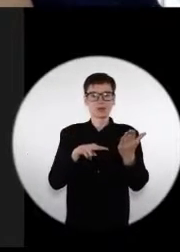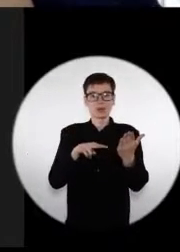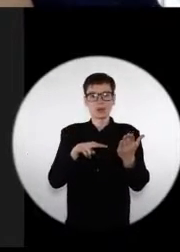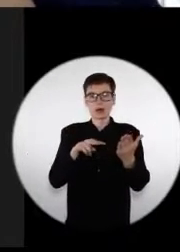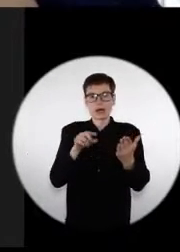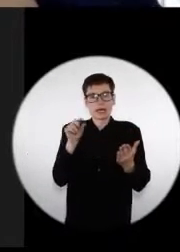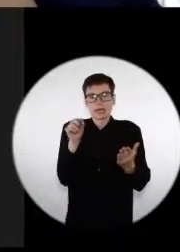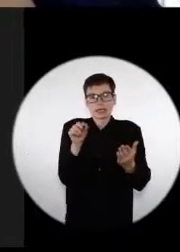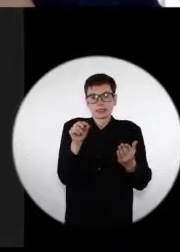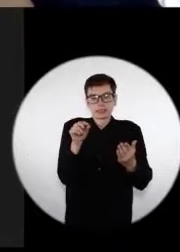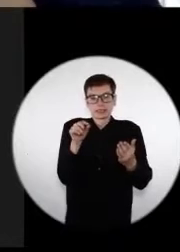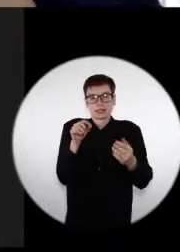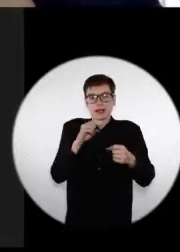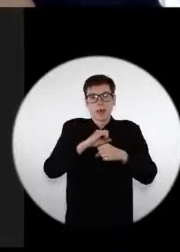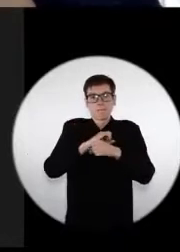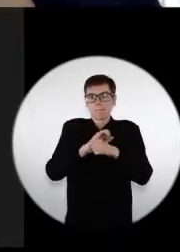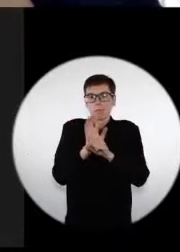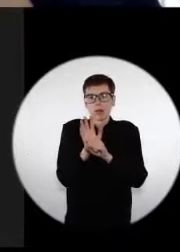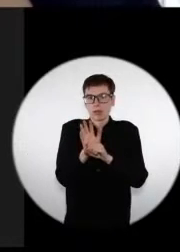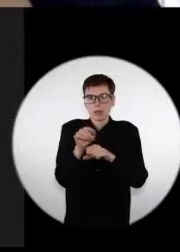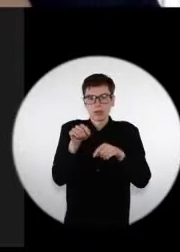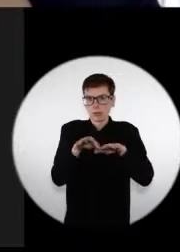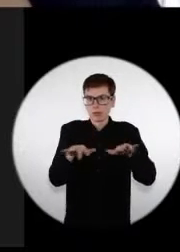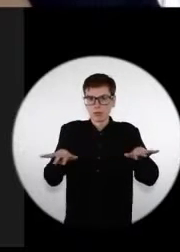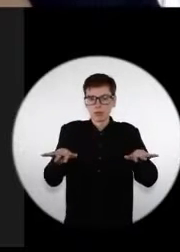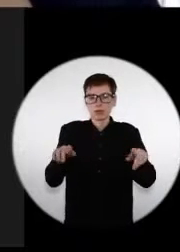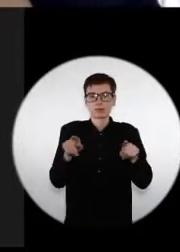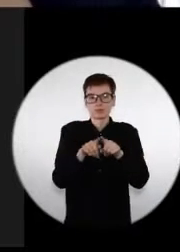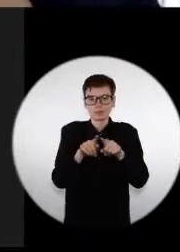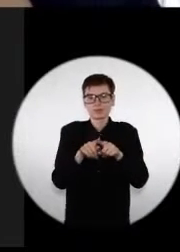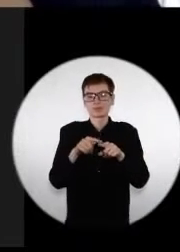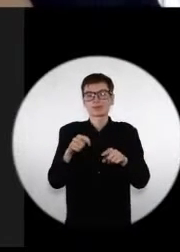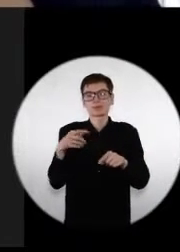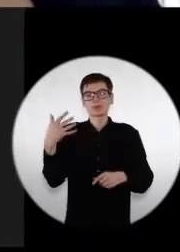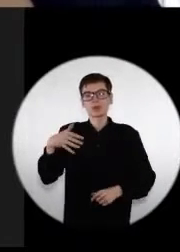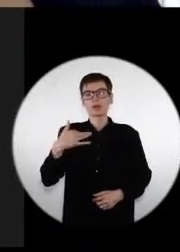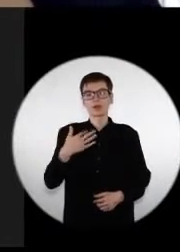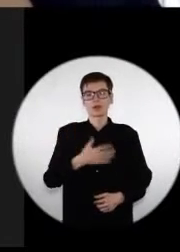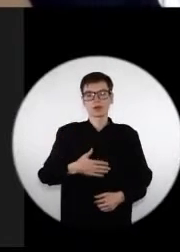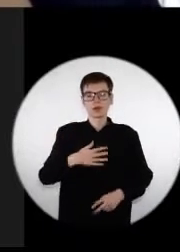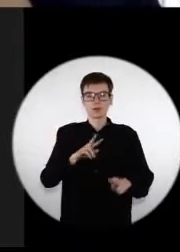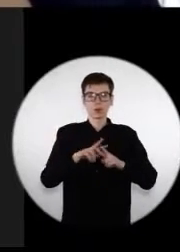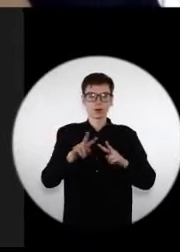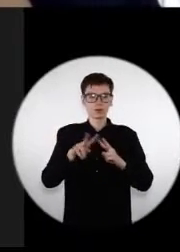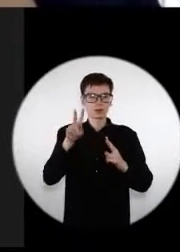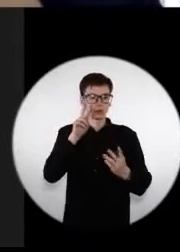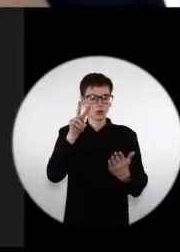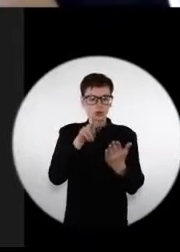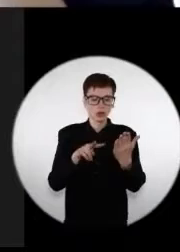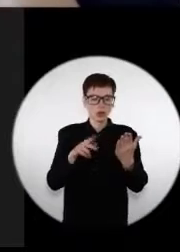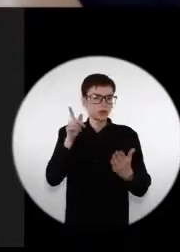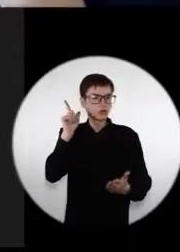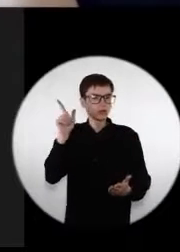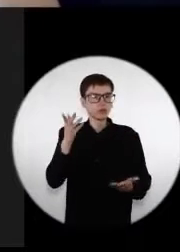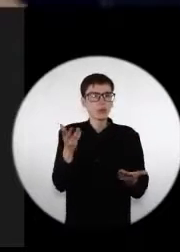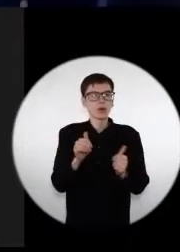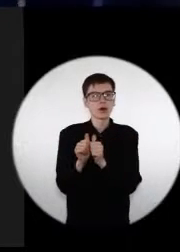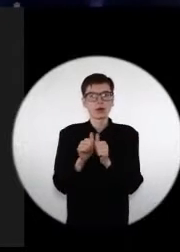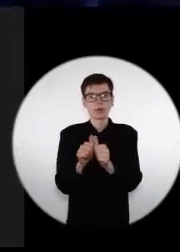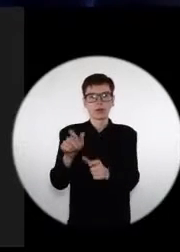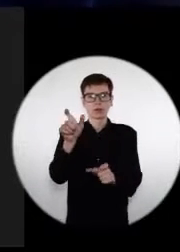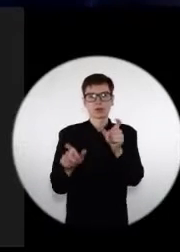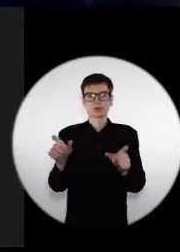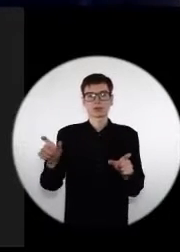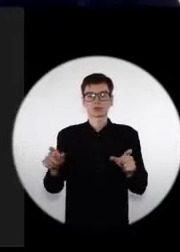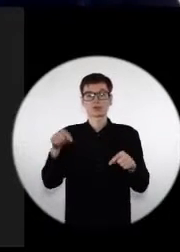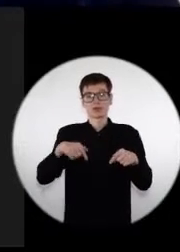y sobre todo que esta lectura le hicimos en plena pandemia eso también es muy importante